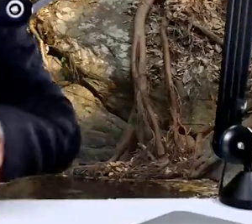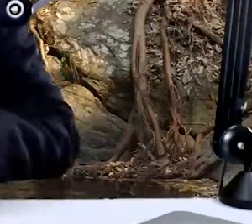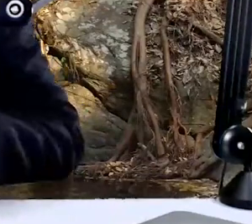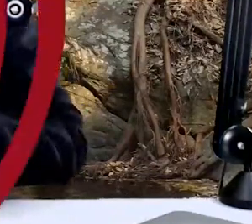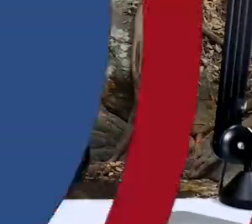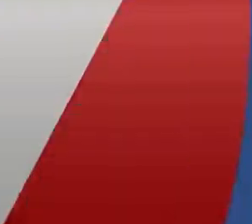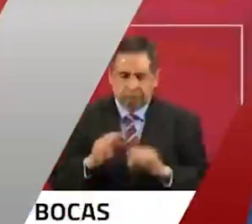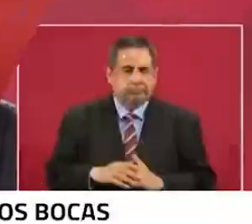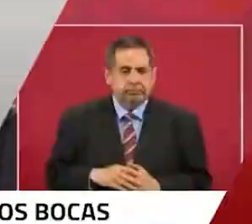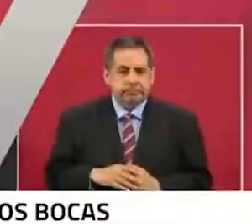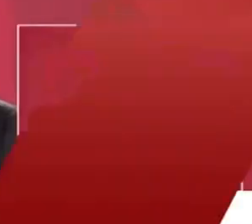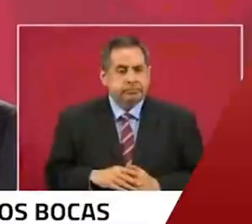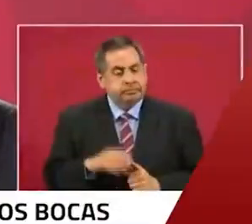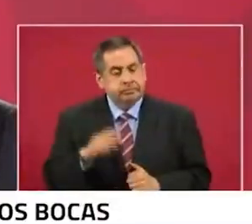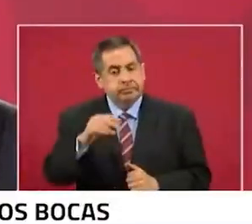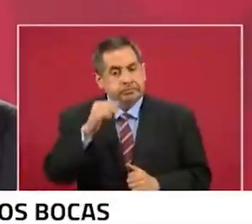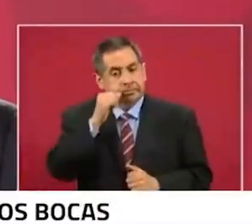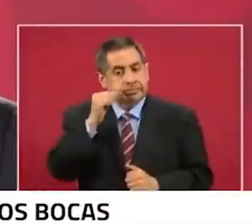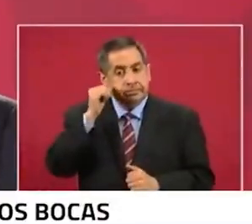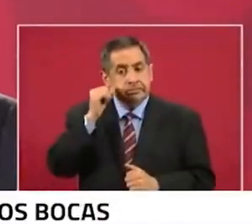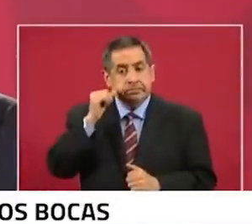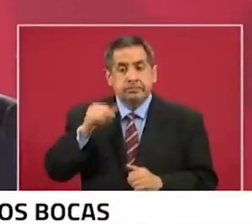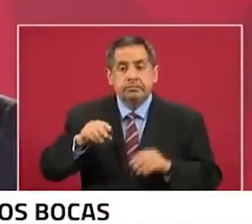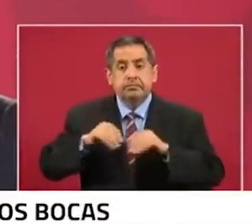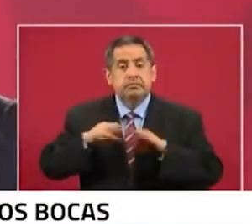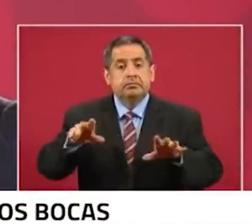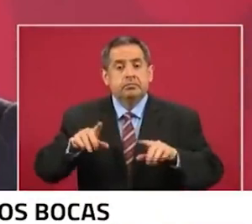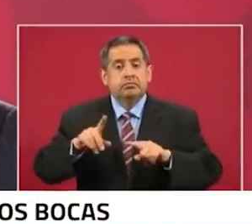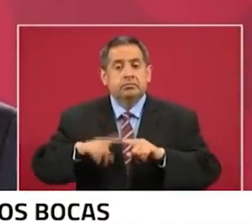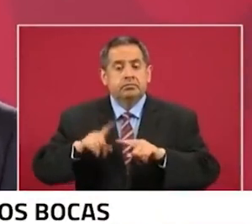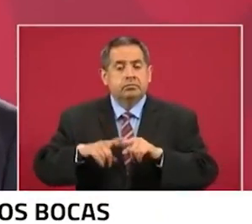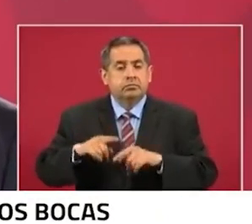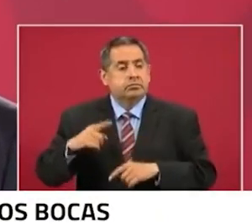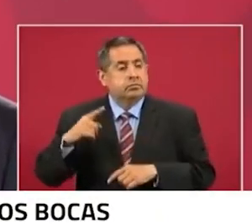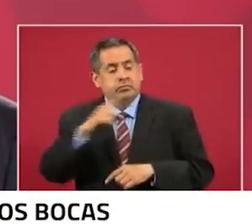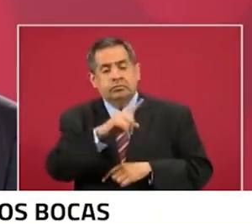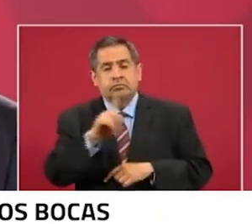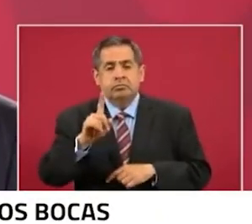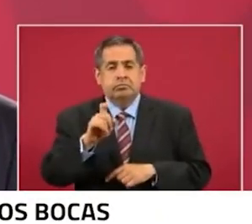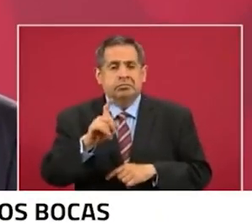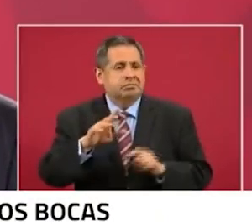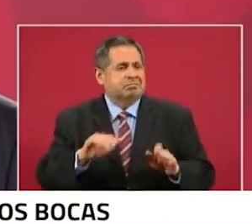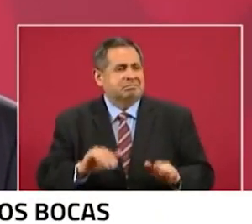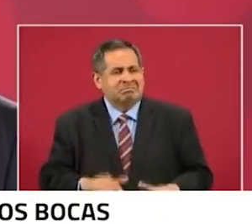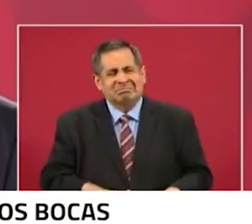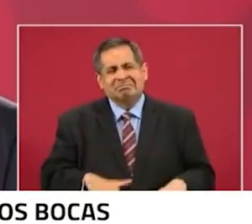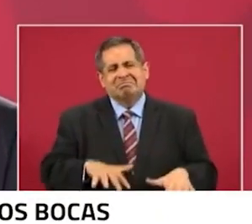presidente. Ayer se difundió de que se había inundado la